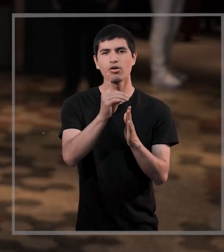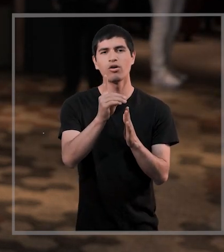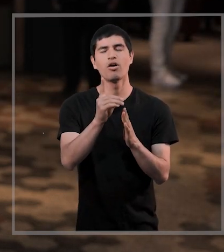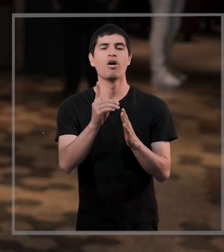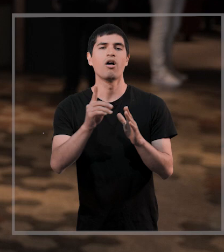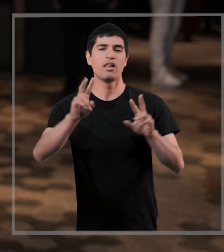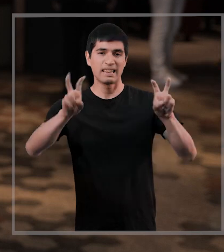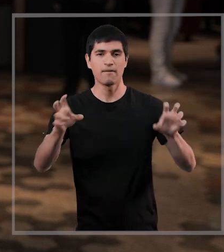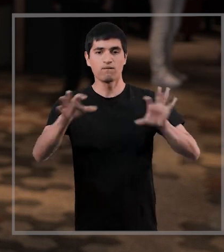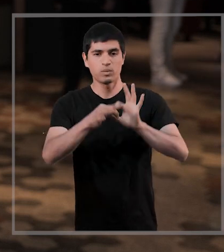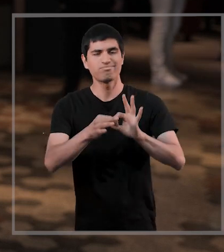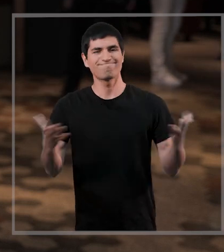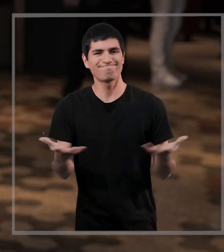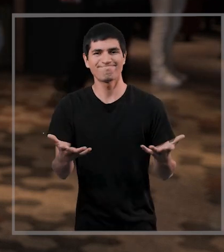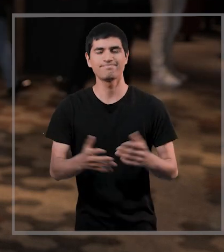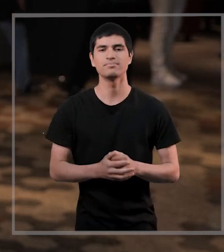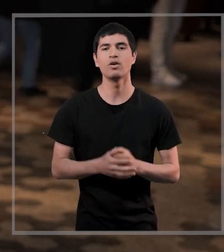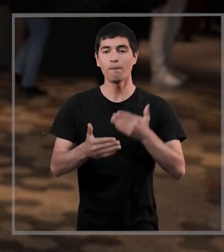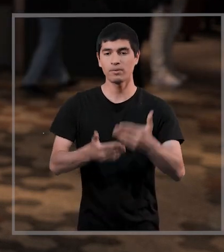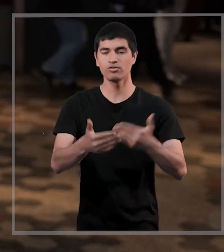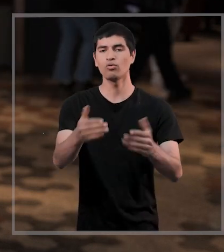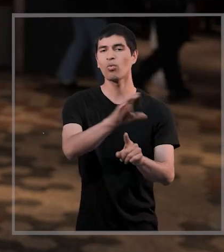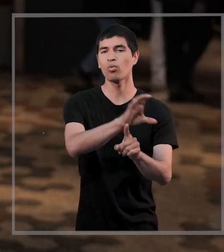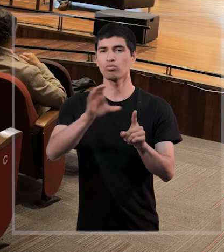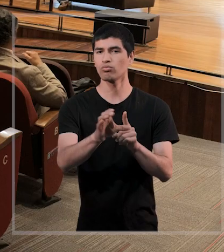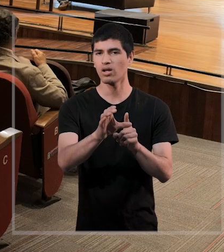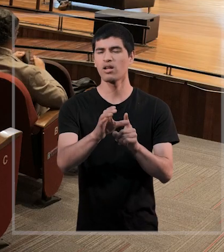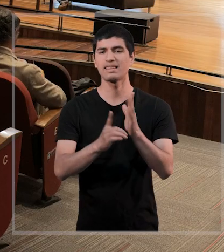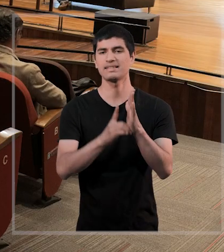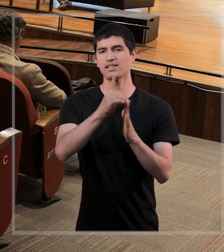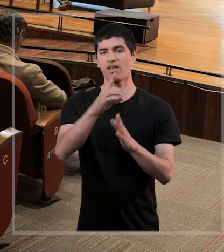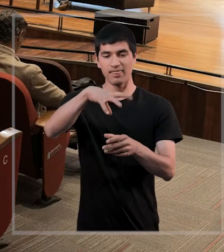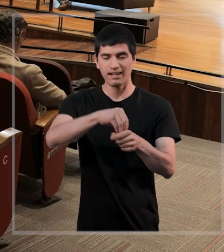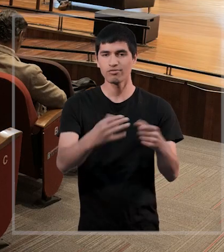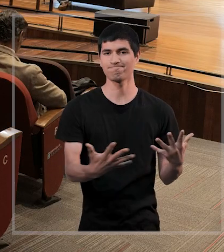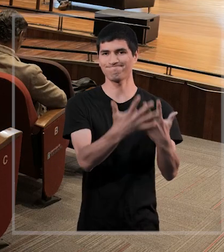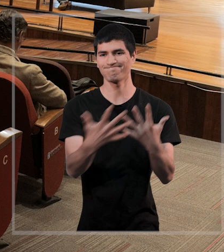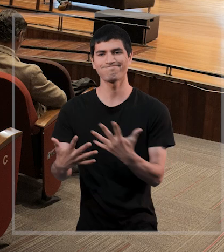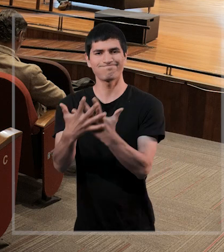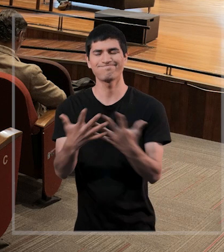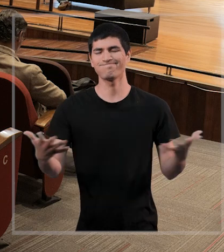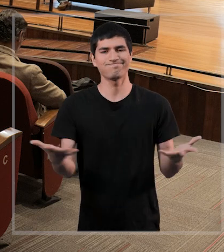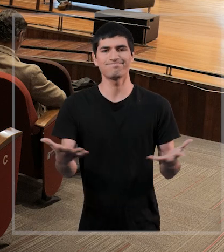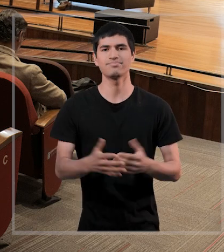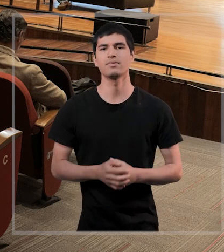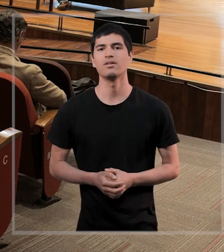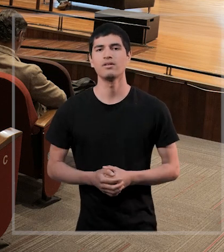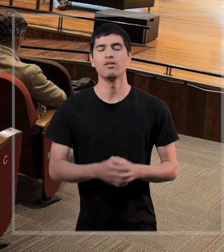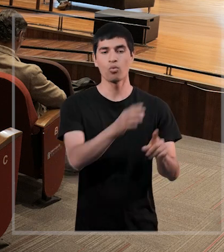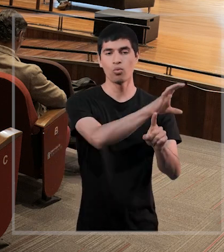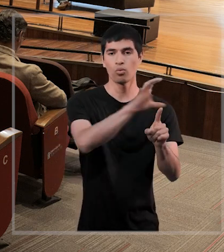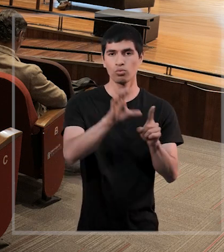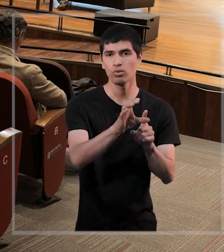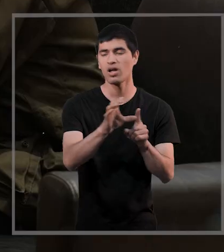se desarrolla una familia, la parte vincular, ya, los procesos culturales, cómo se desarrollan dentro de redes,